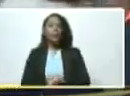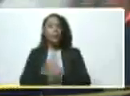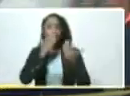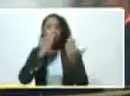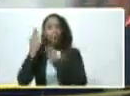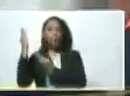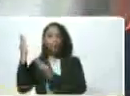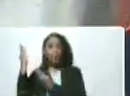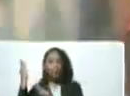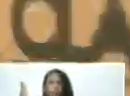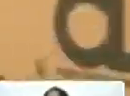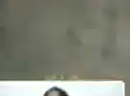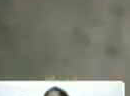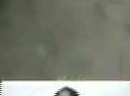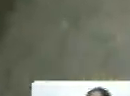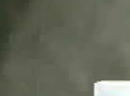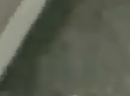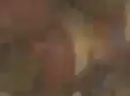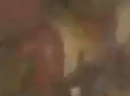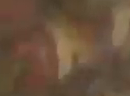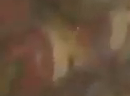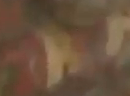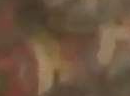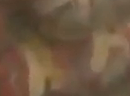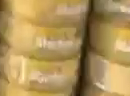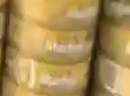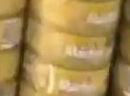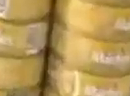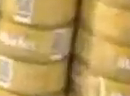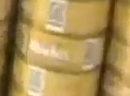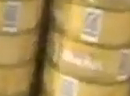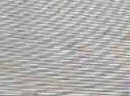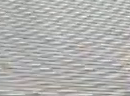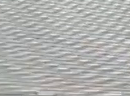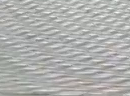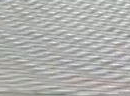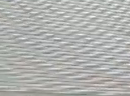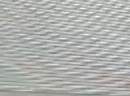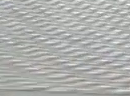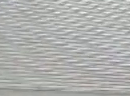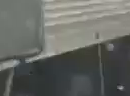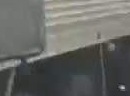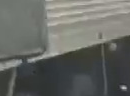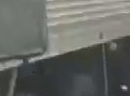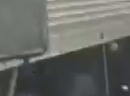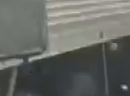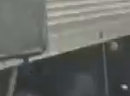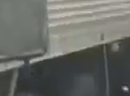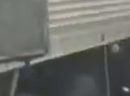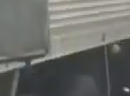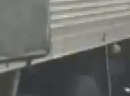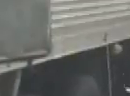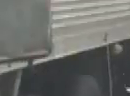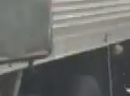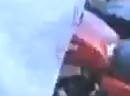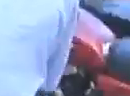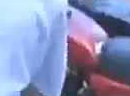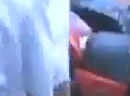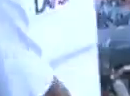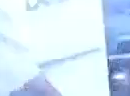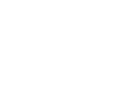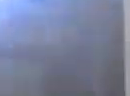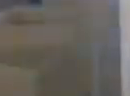Adelante. Sexto aniversario de la creación de los Comité Locales de Abastecimiento y